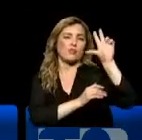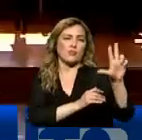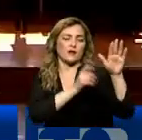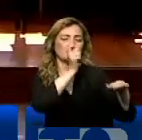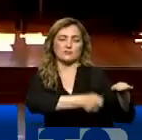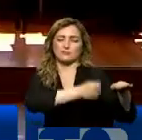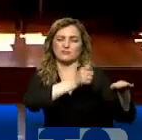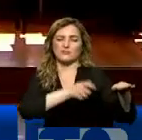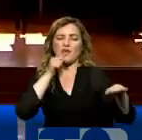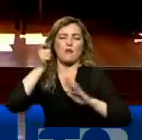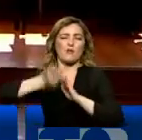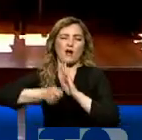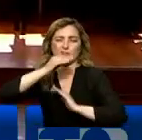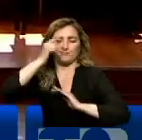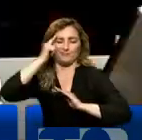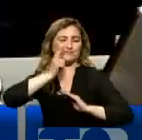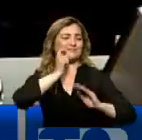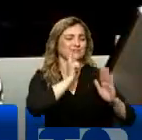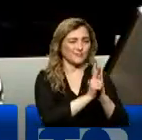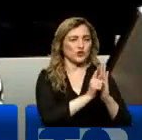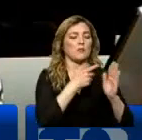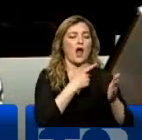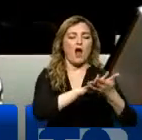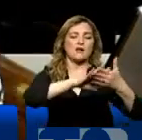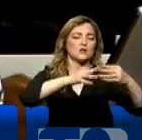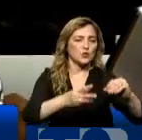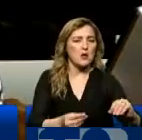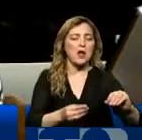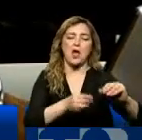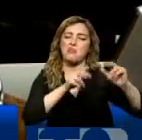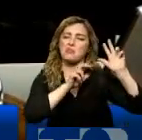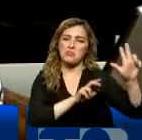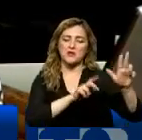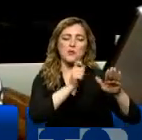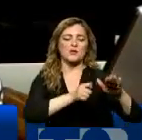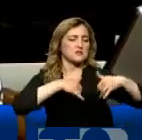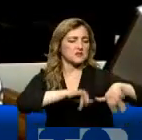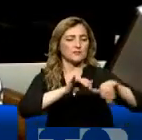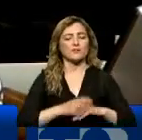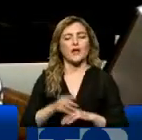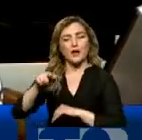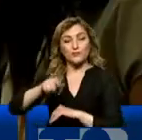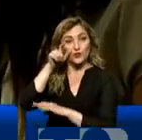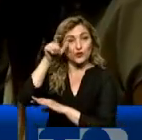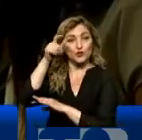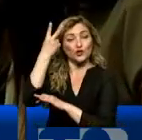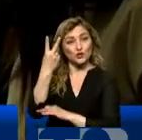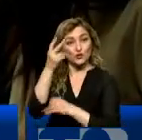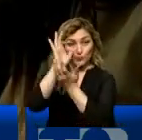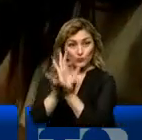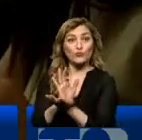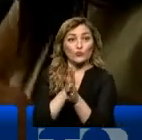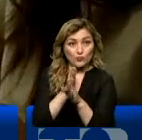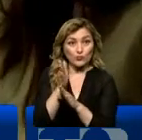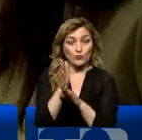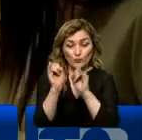del Tribunal de Juzgamiento. A lo largo de esta mañana, Fiscalía ha logrado evacuar 2 testigos, entre ellos un perito informático que realizó